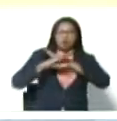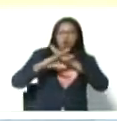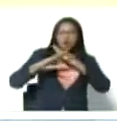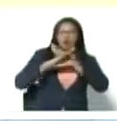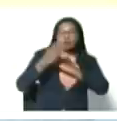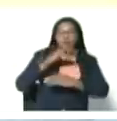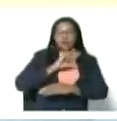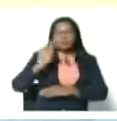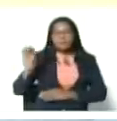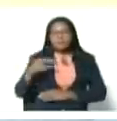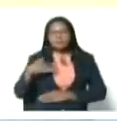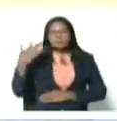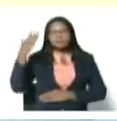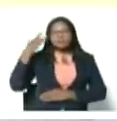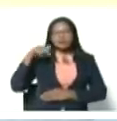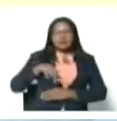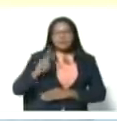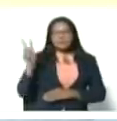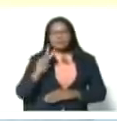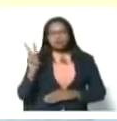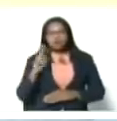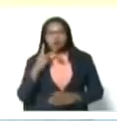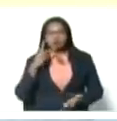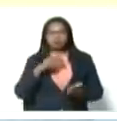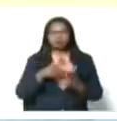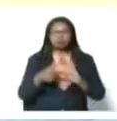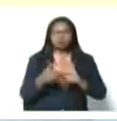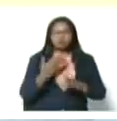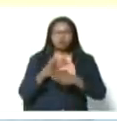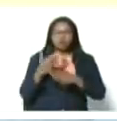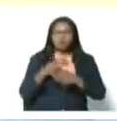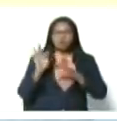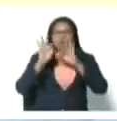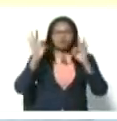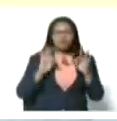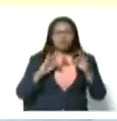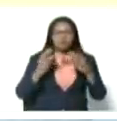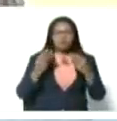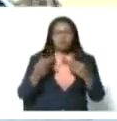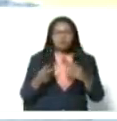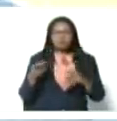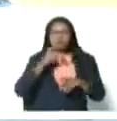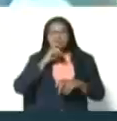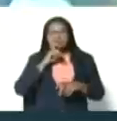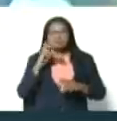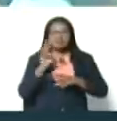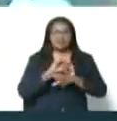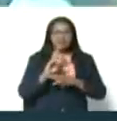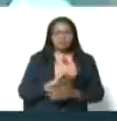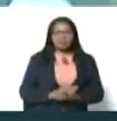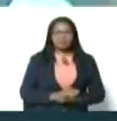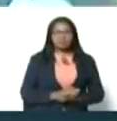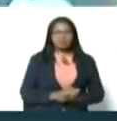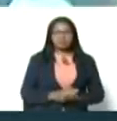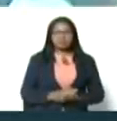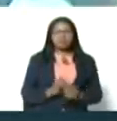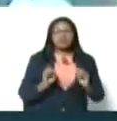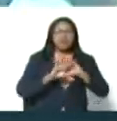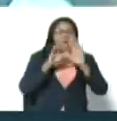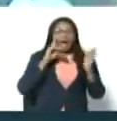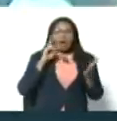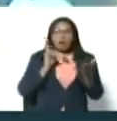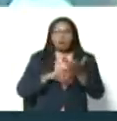nuestra patria, saber que Venezuela está abordando de esta manera de forma muy eficiente y rápida. Es correcto. Y